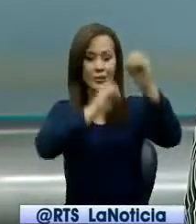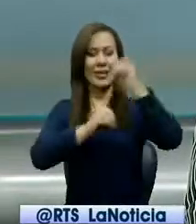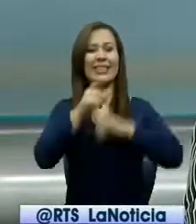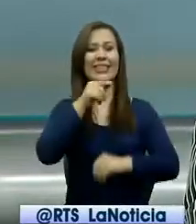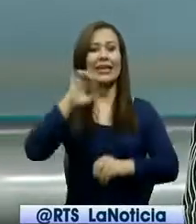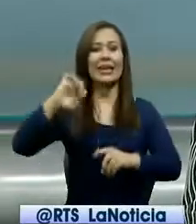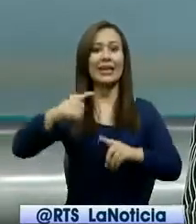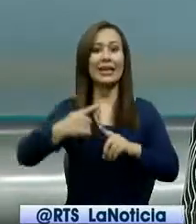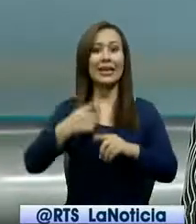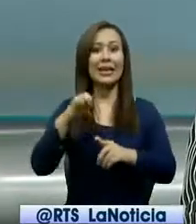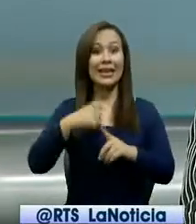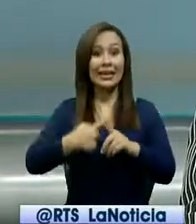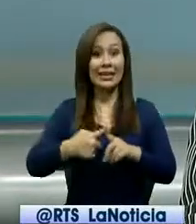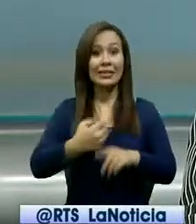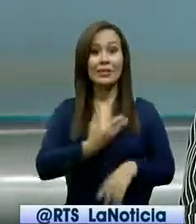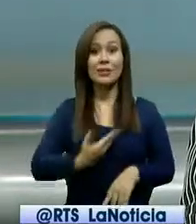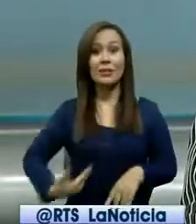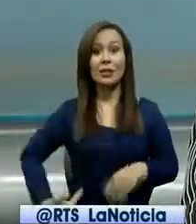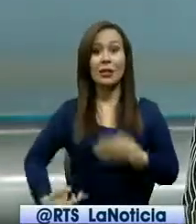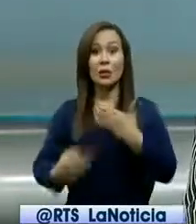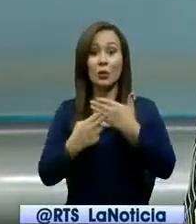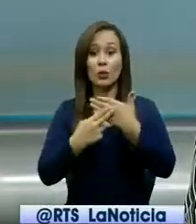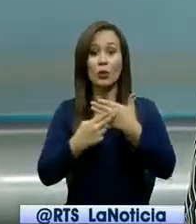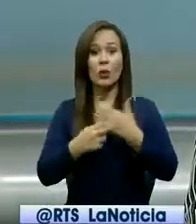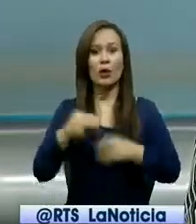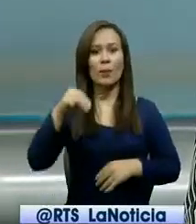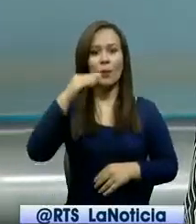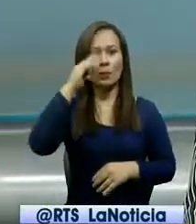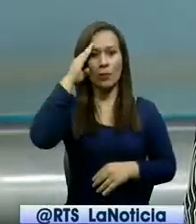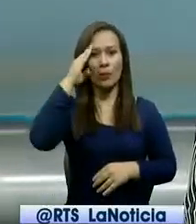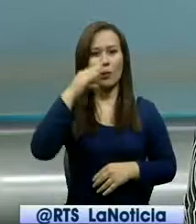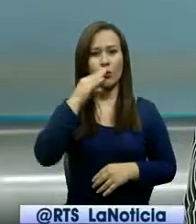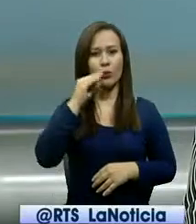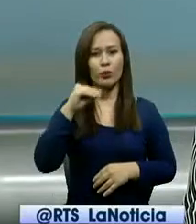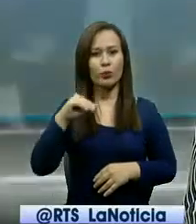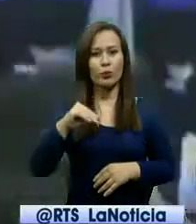vicepresidente, el ex presidente, perdón, de Uruguay, José Mujica.